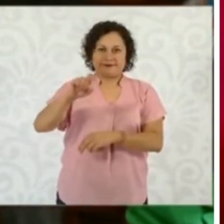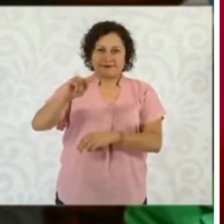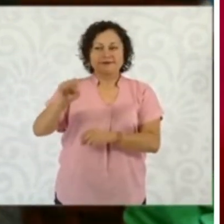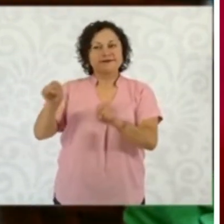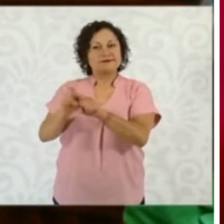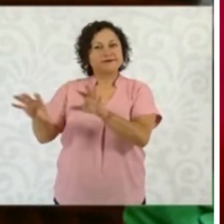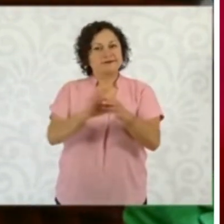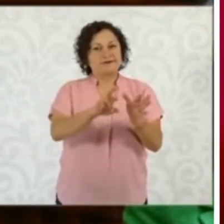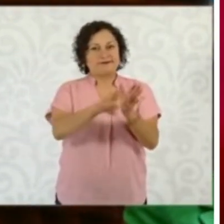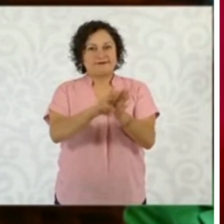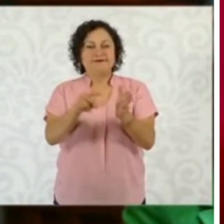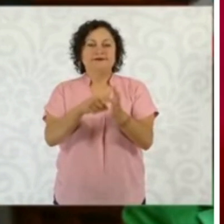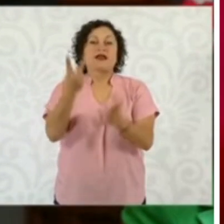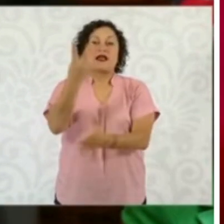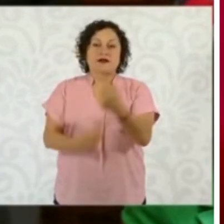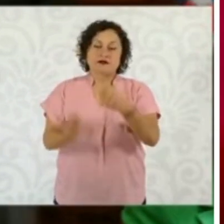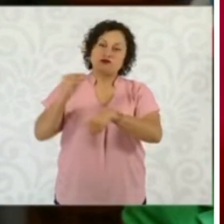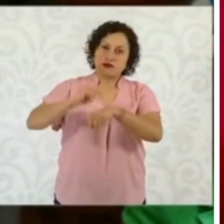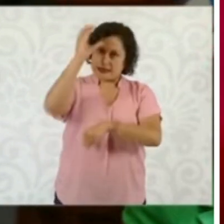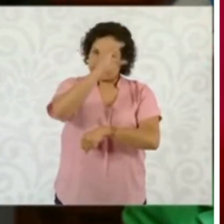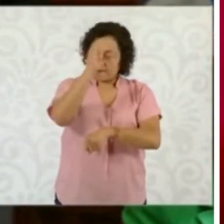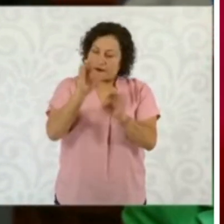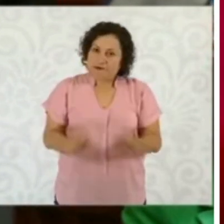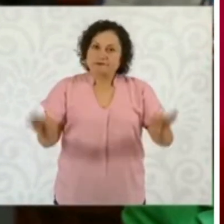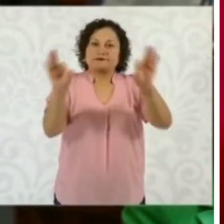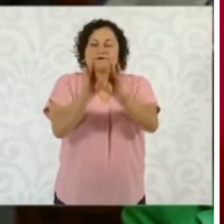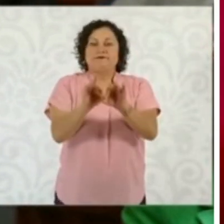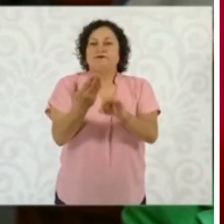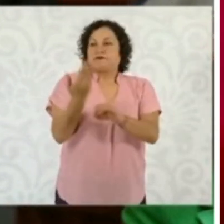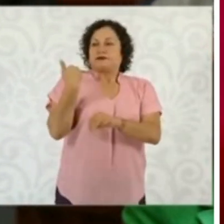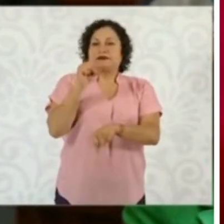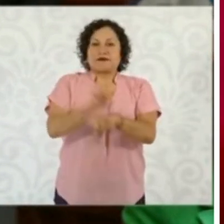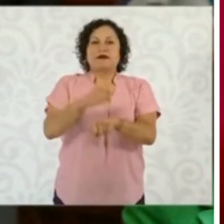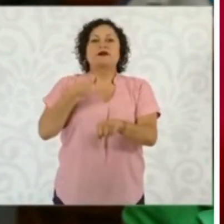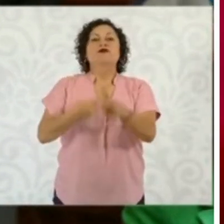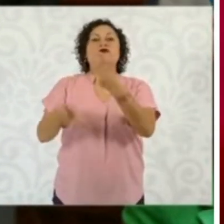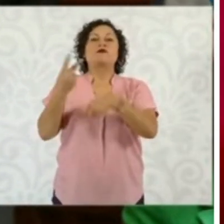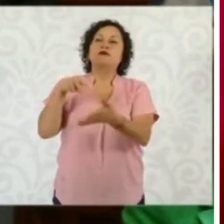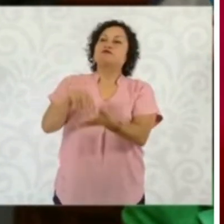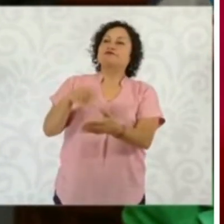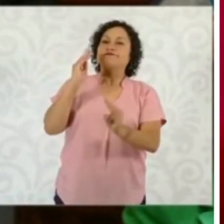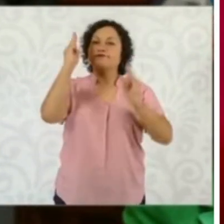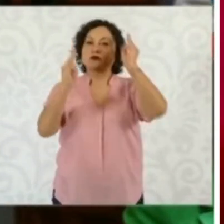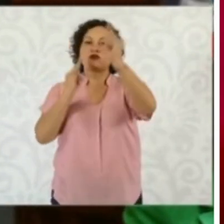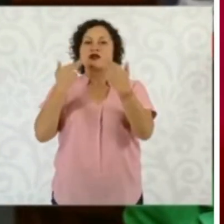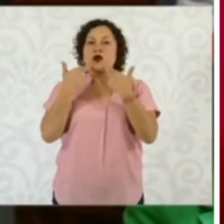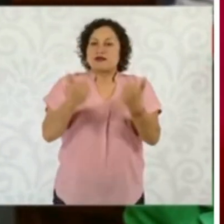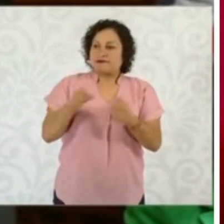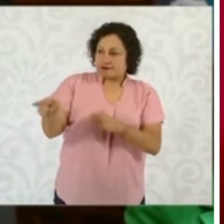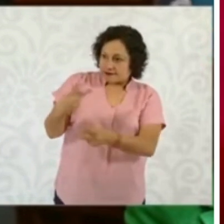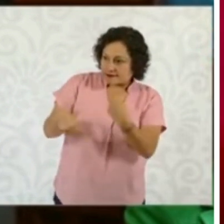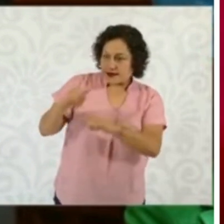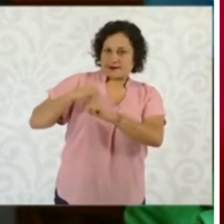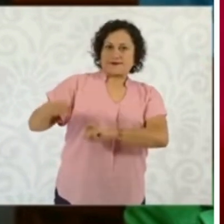le damos privilegio a este tema. La semana pasada tuve oportunidad de estar aquí frente al Museo de Hacienda, que bueno que está el titular, para